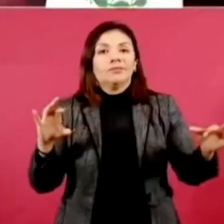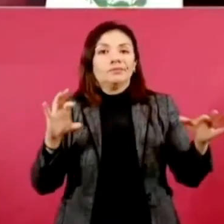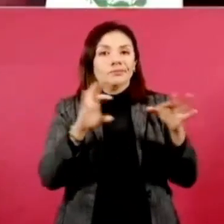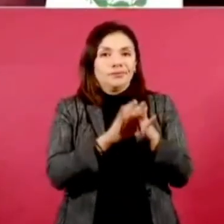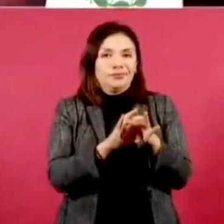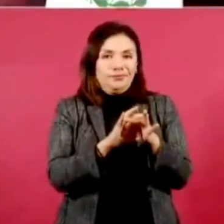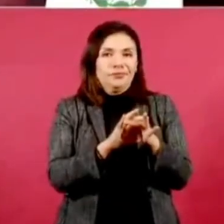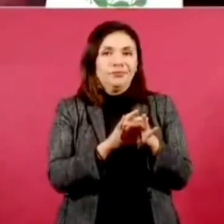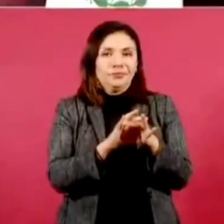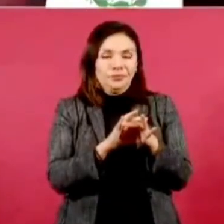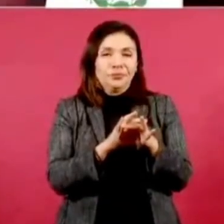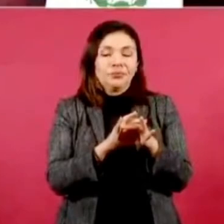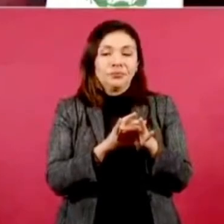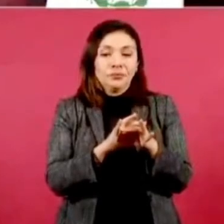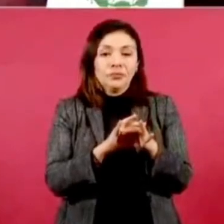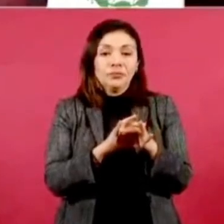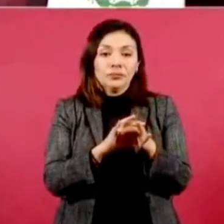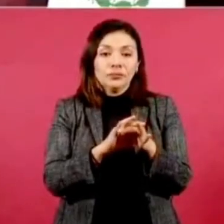el PRI y el PAN,